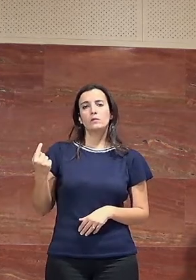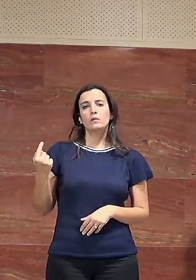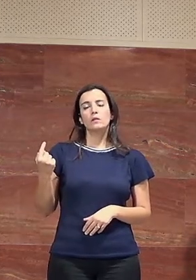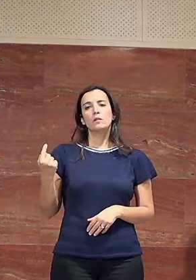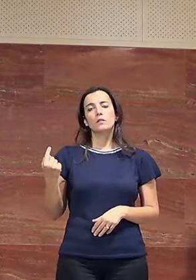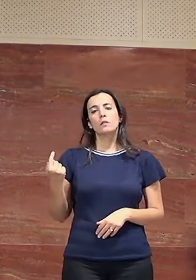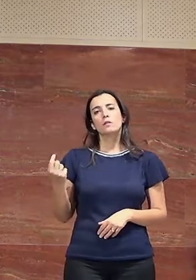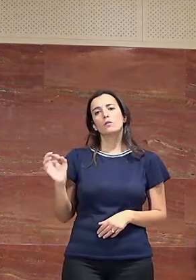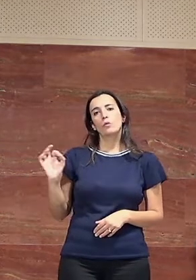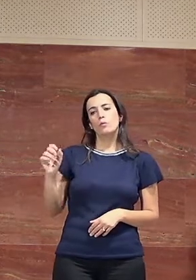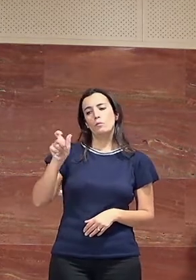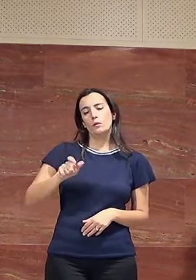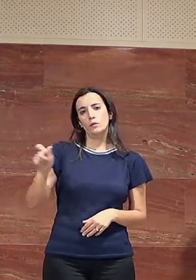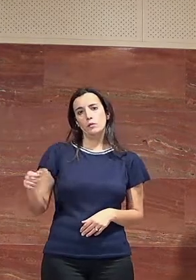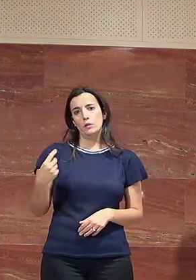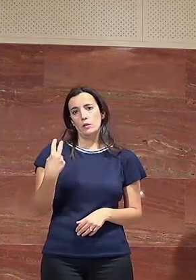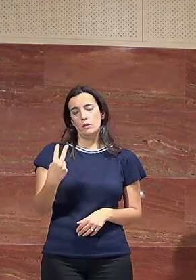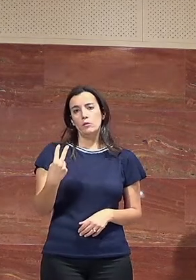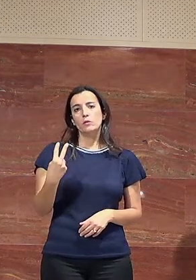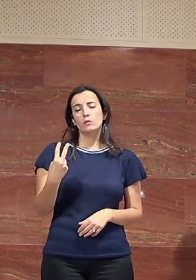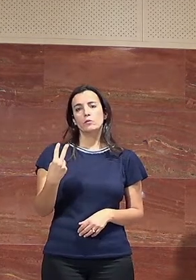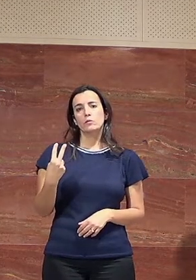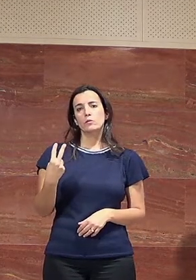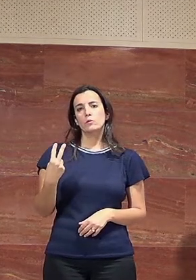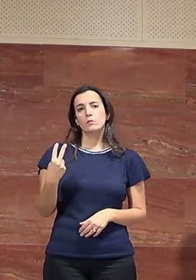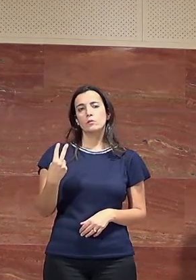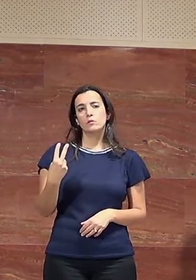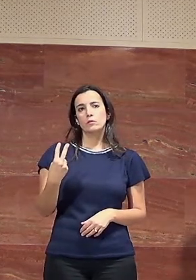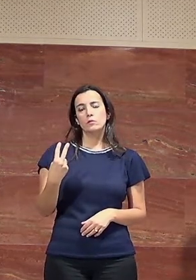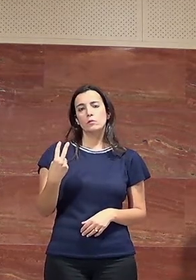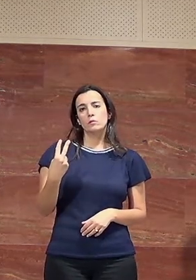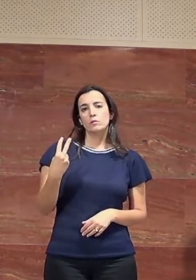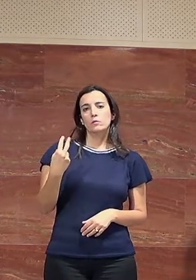o dos personas tienen, si es un hombre,